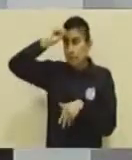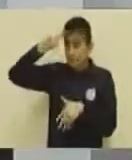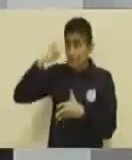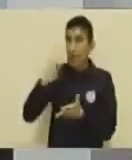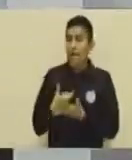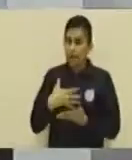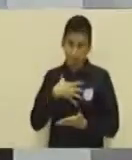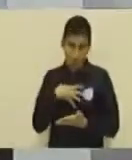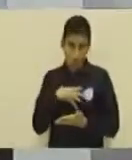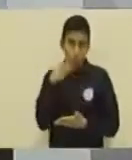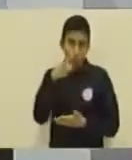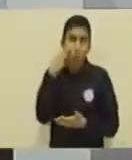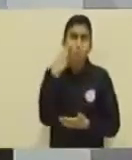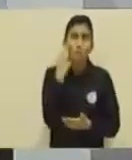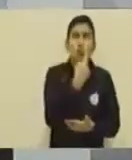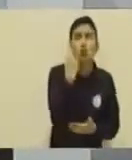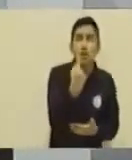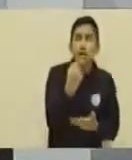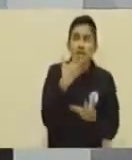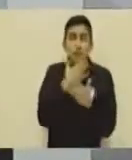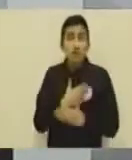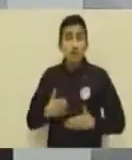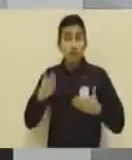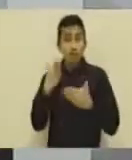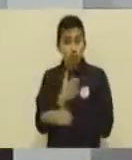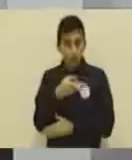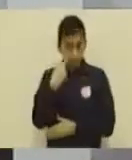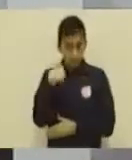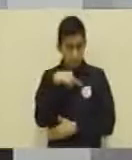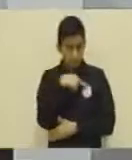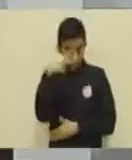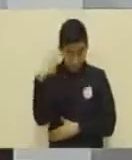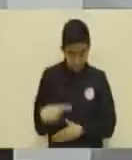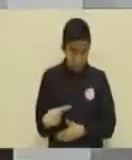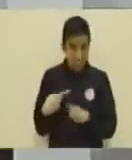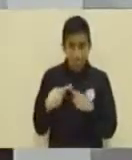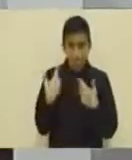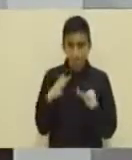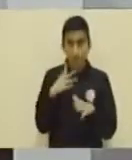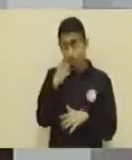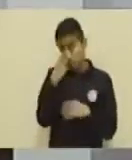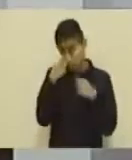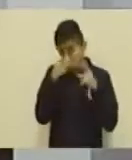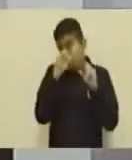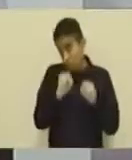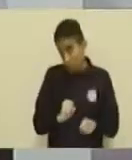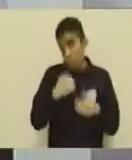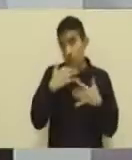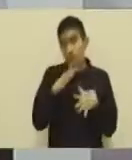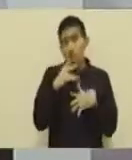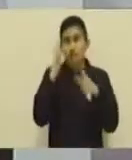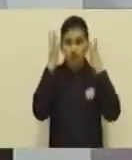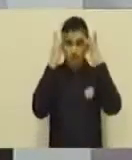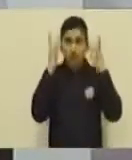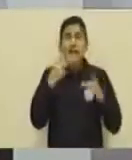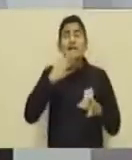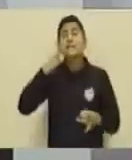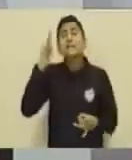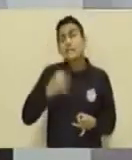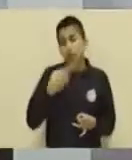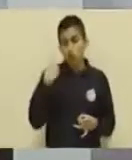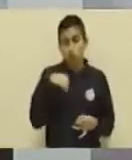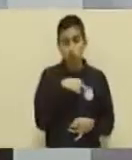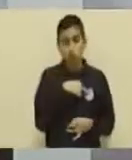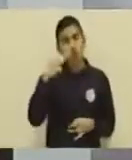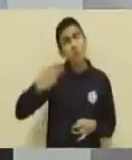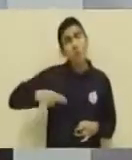es que tenemos que ir buscando el disfrute de nosotros mismos, pero también debemos ser sinceros con nosotros mismos,